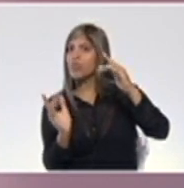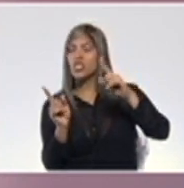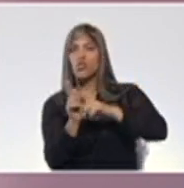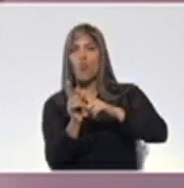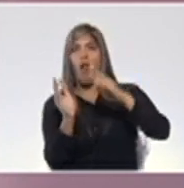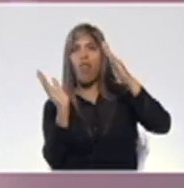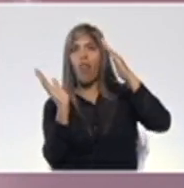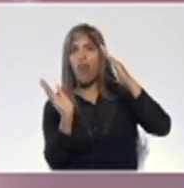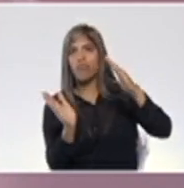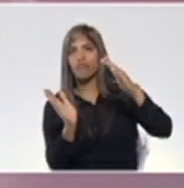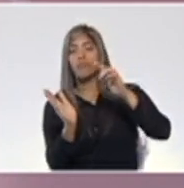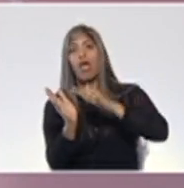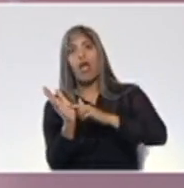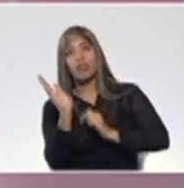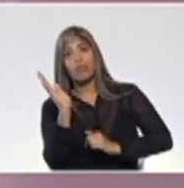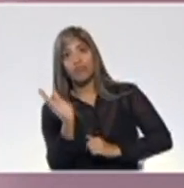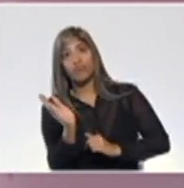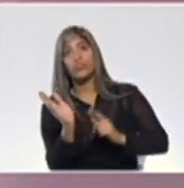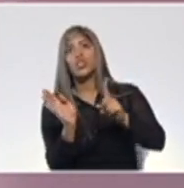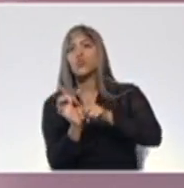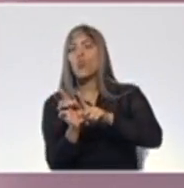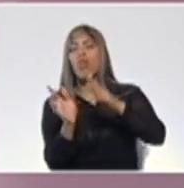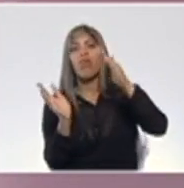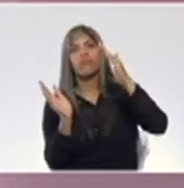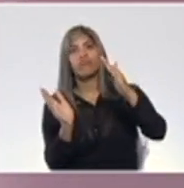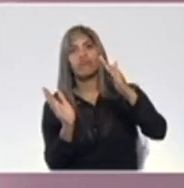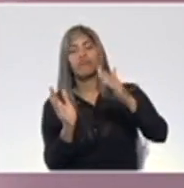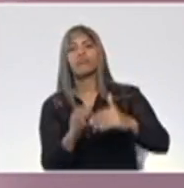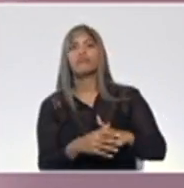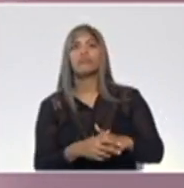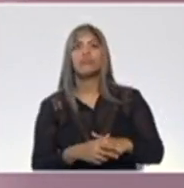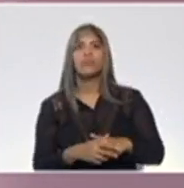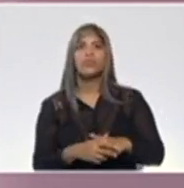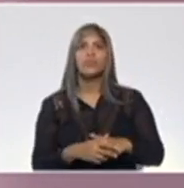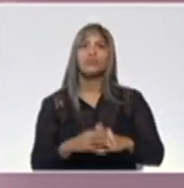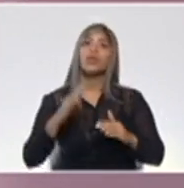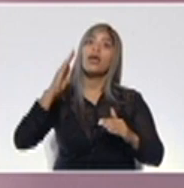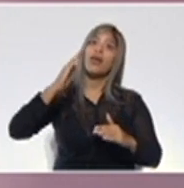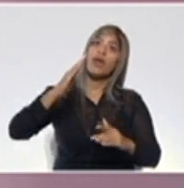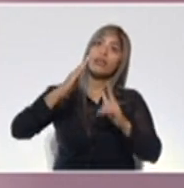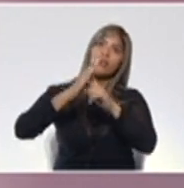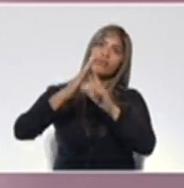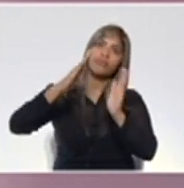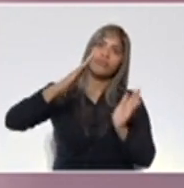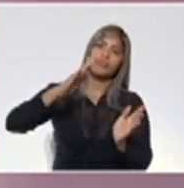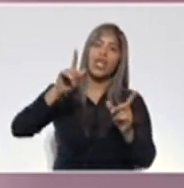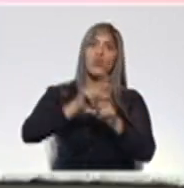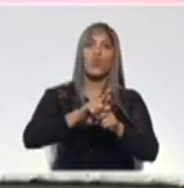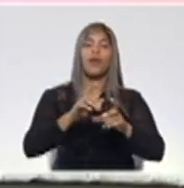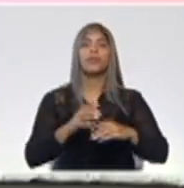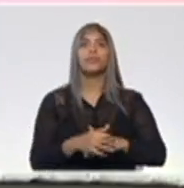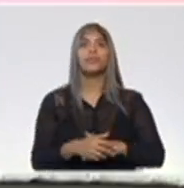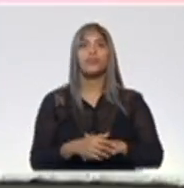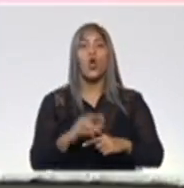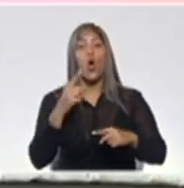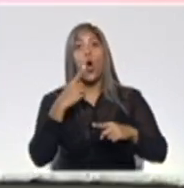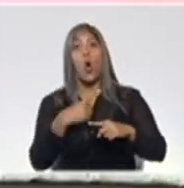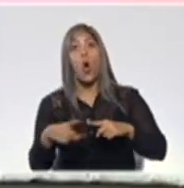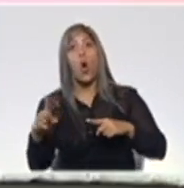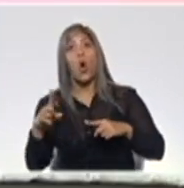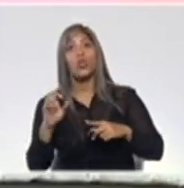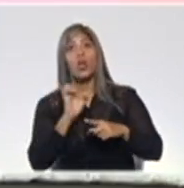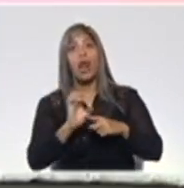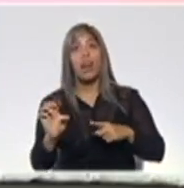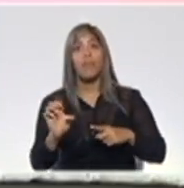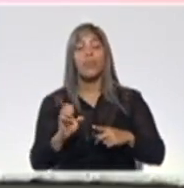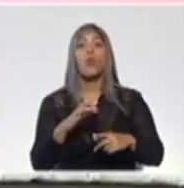sería este que tengo acá y es paralelo a él. Muy bien, otro de los